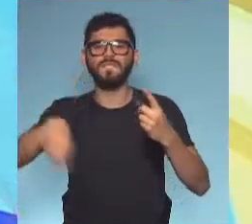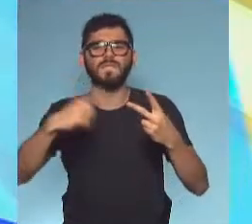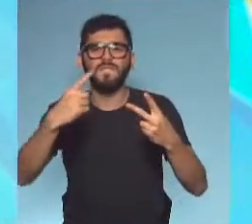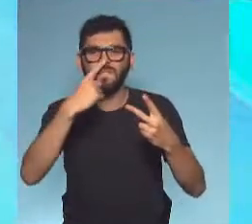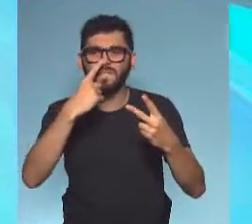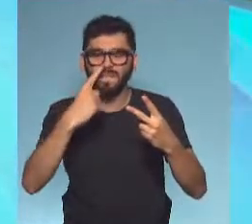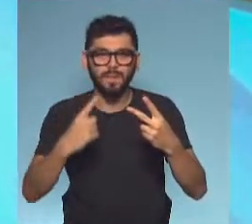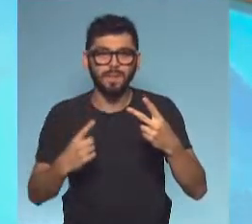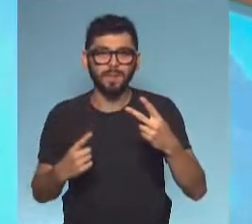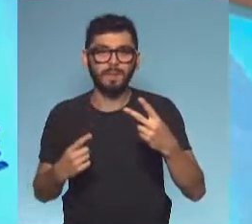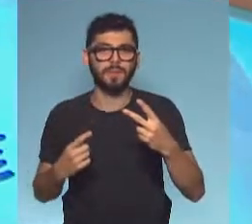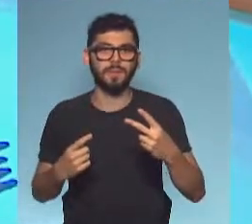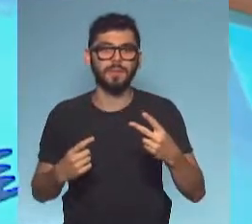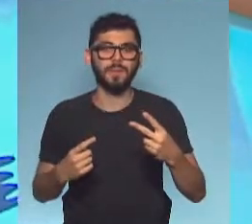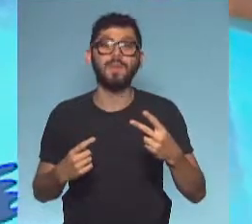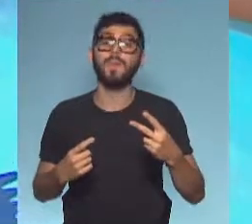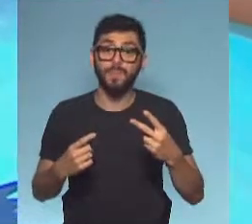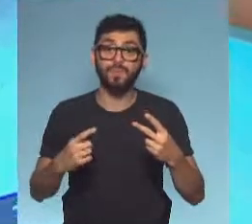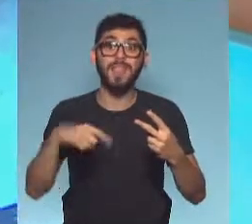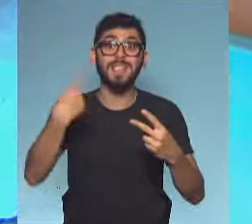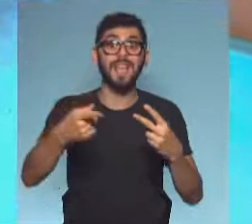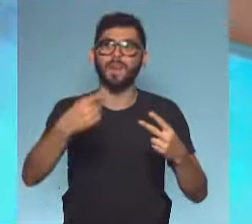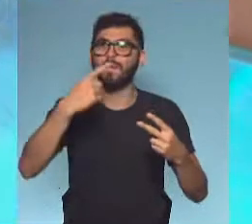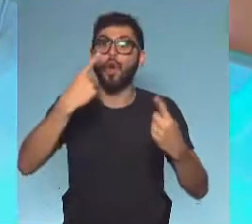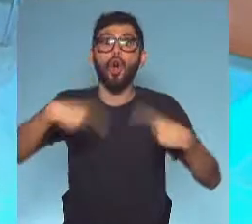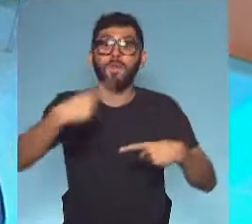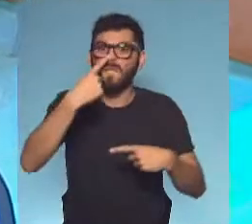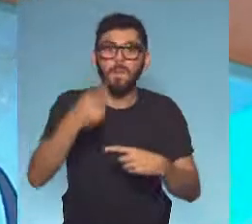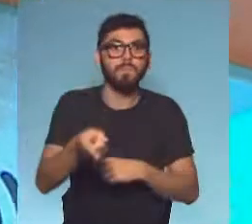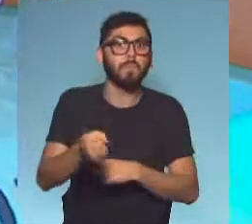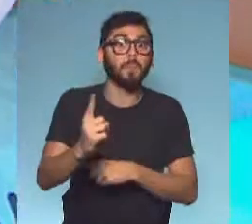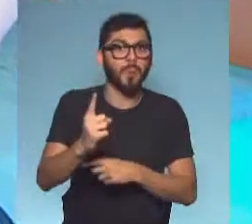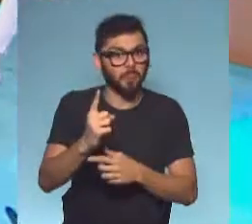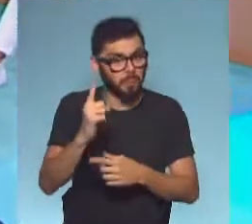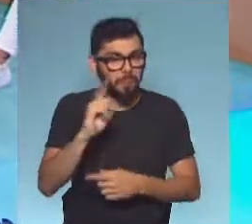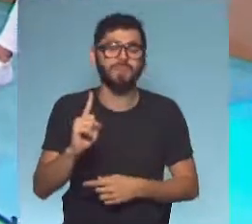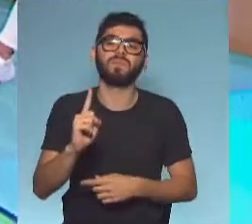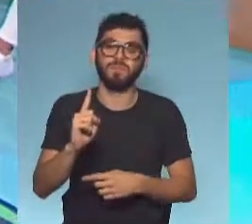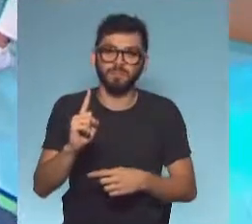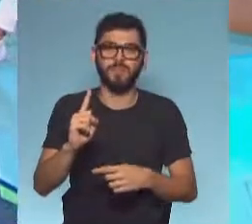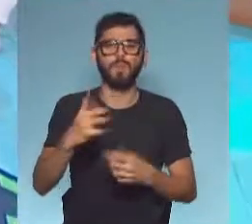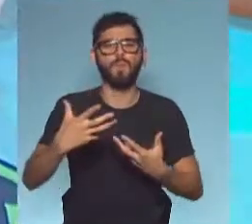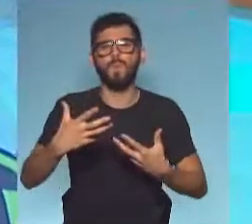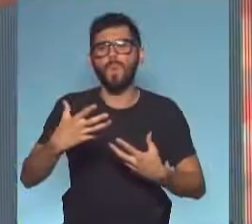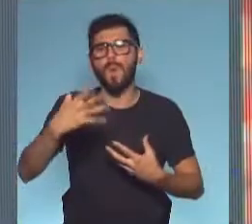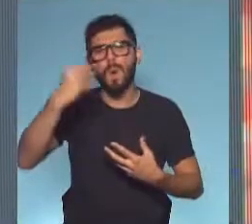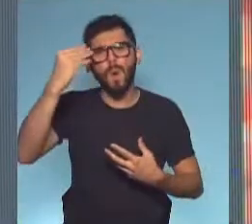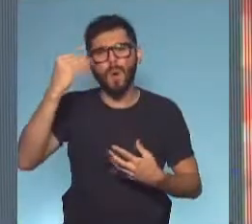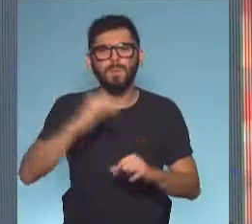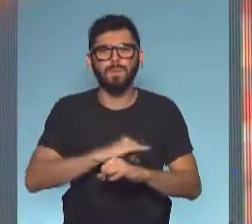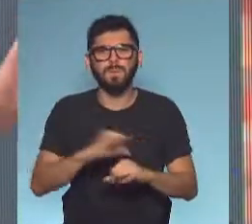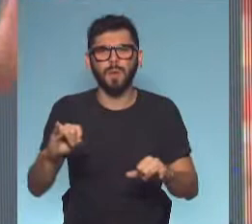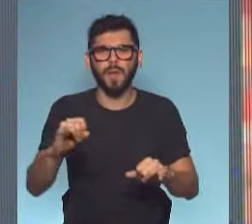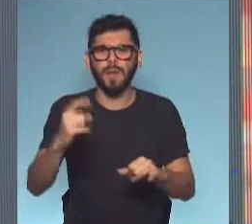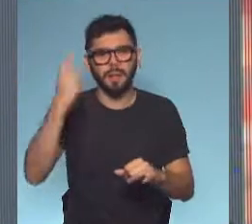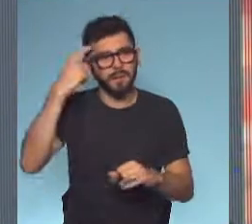próxima. Siguiente curiosidad sobre el pene. Siguiente curiosidad. A ver, vamos ¿qué es lo que a ver. Dice? Muchas veces se dice esto de que piensa por